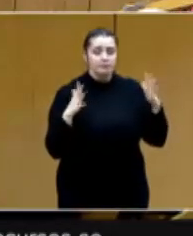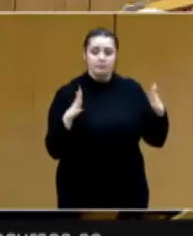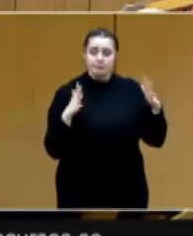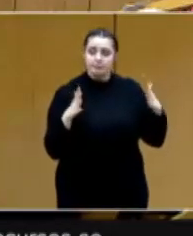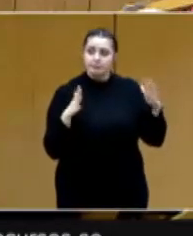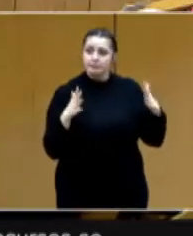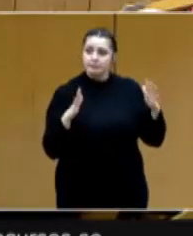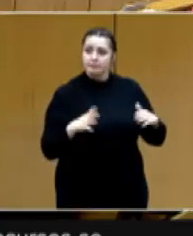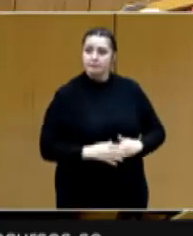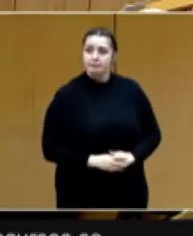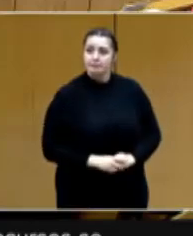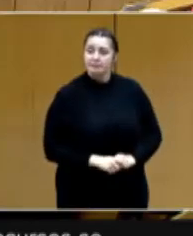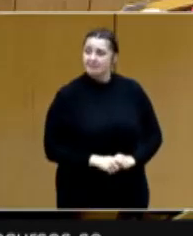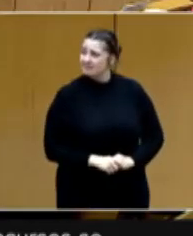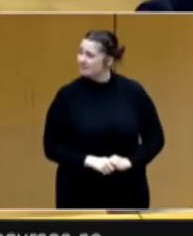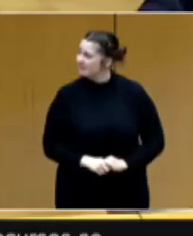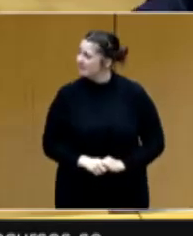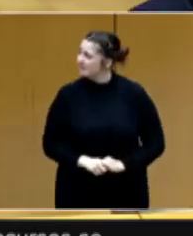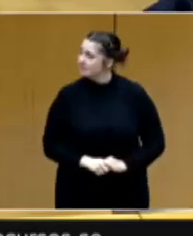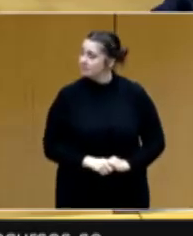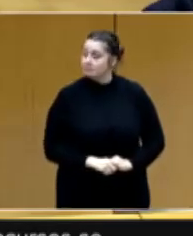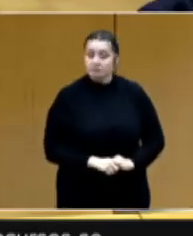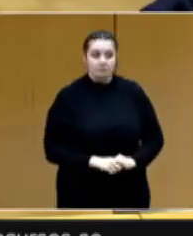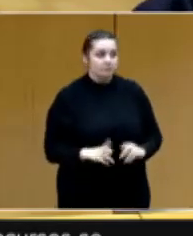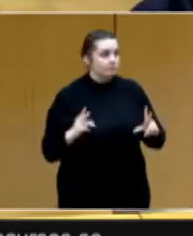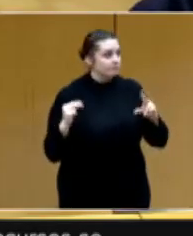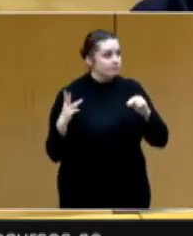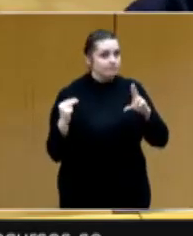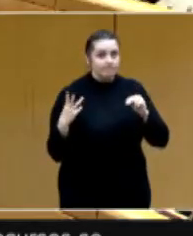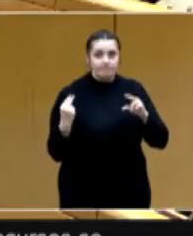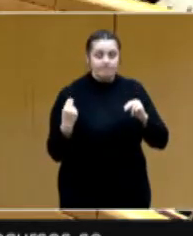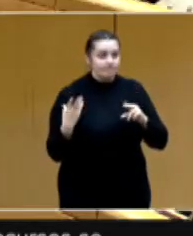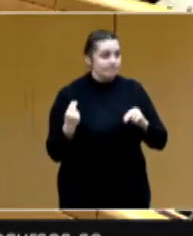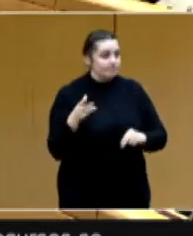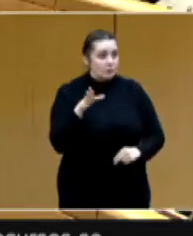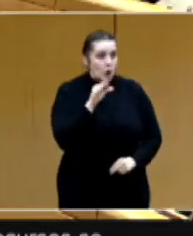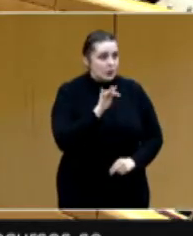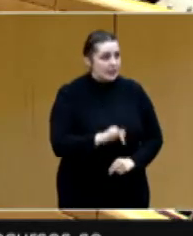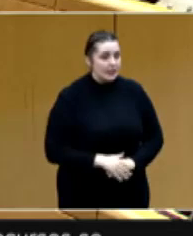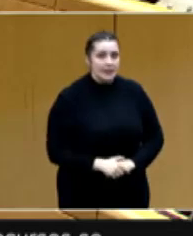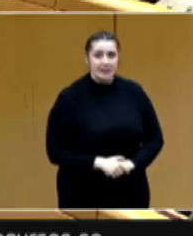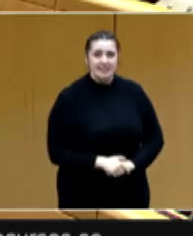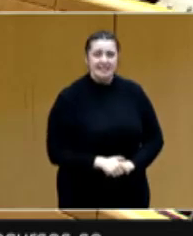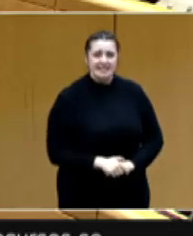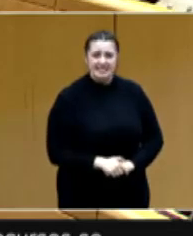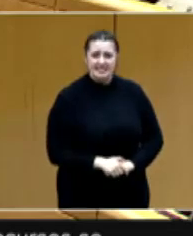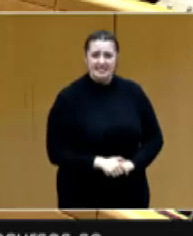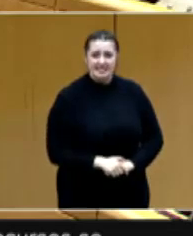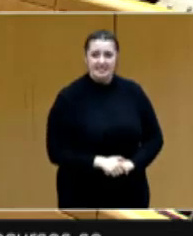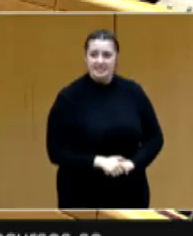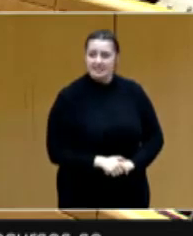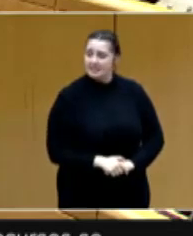en esa bien pues entonces la oportunidad señalar también que